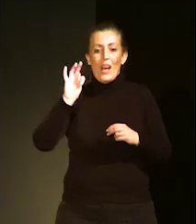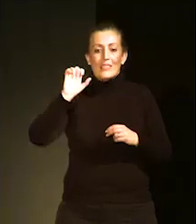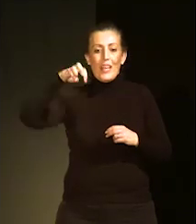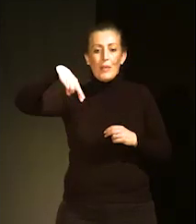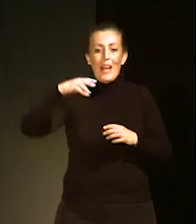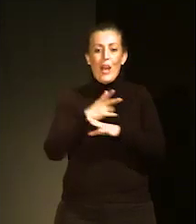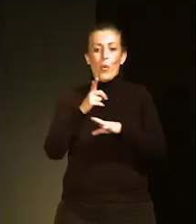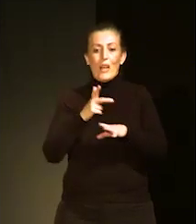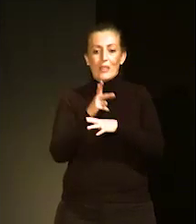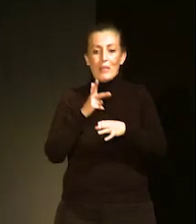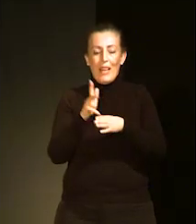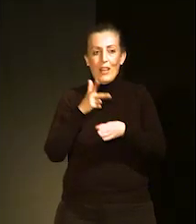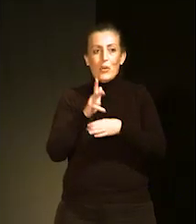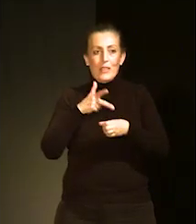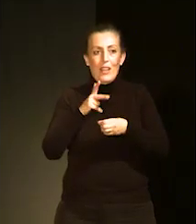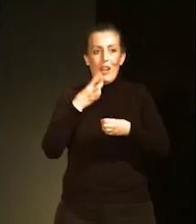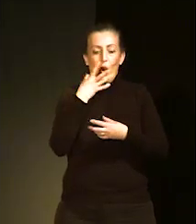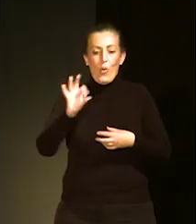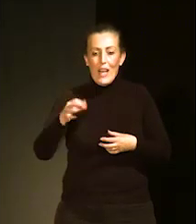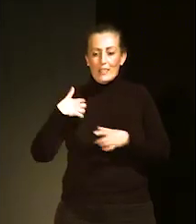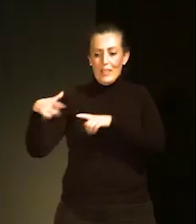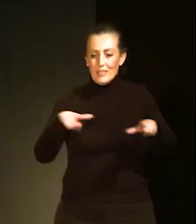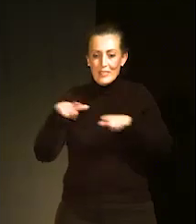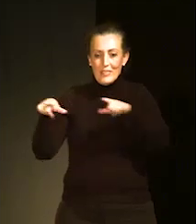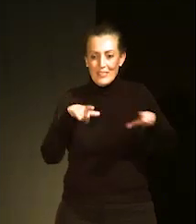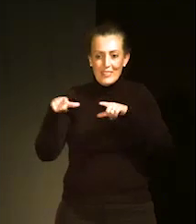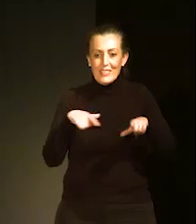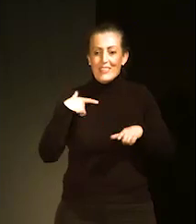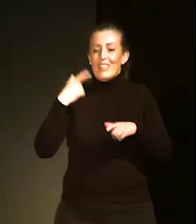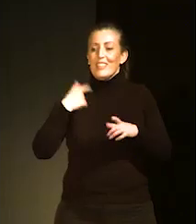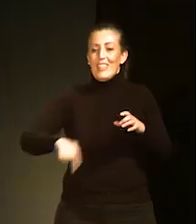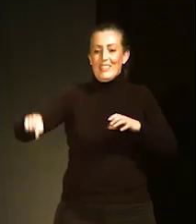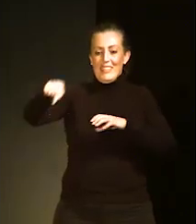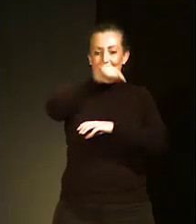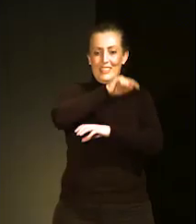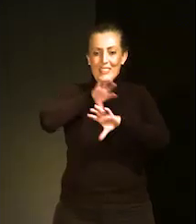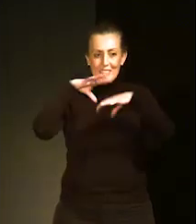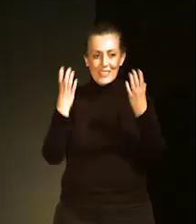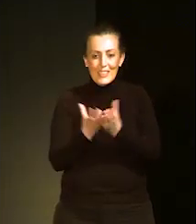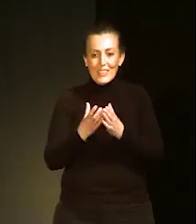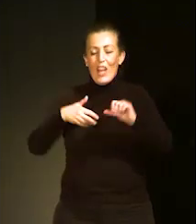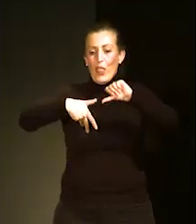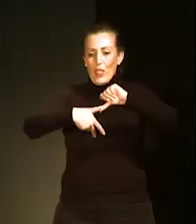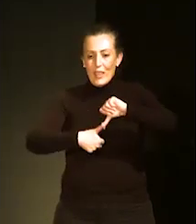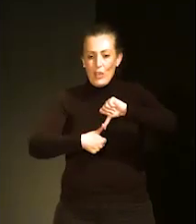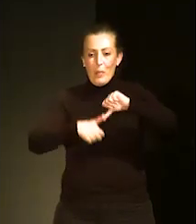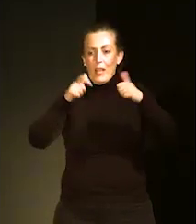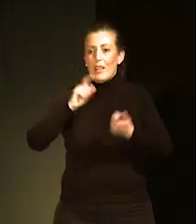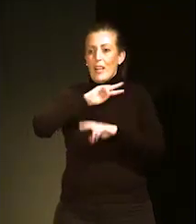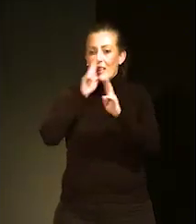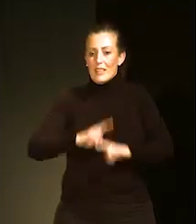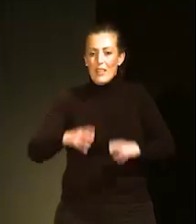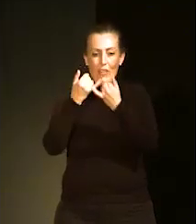trabajado como actriz en más de 40 montajes ha participado en varias giras por centroamérica y en festivales